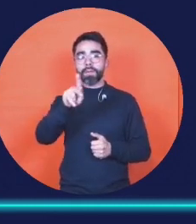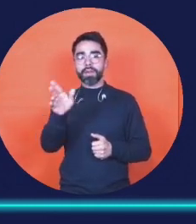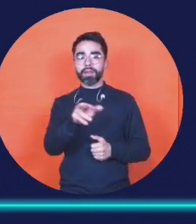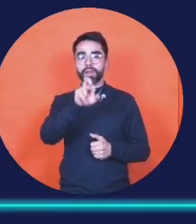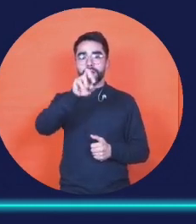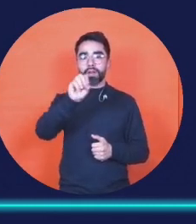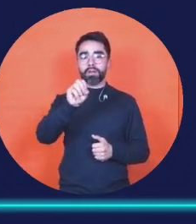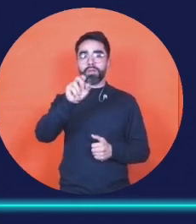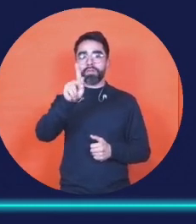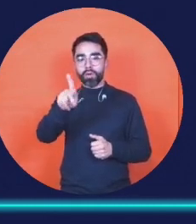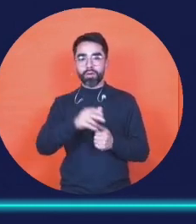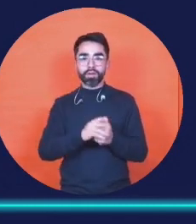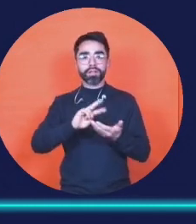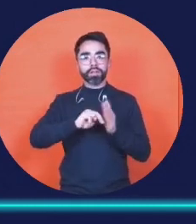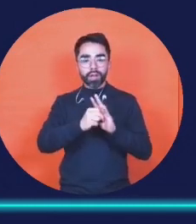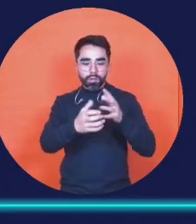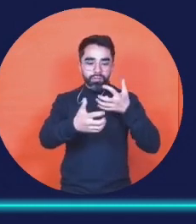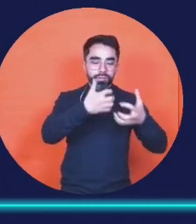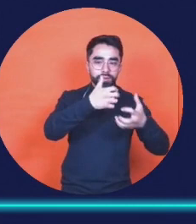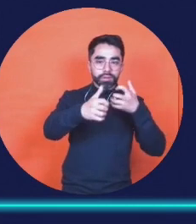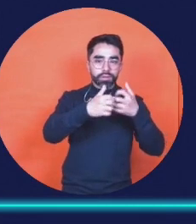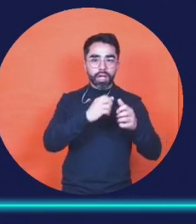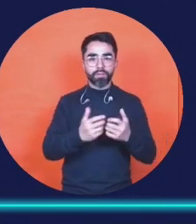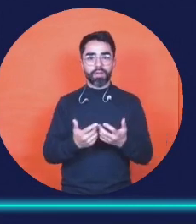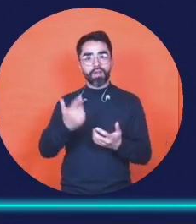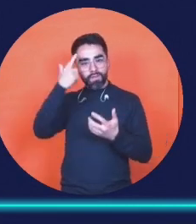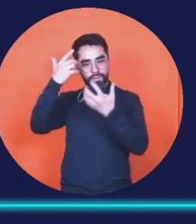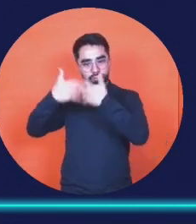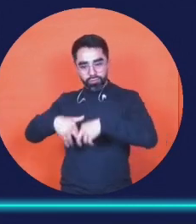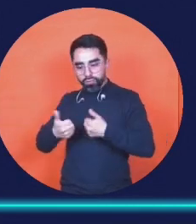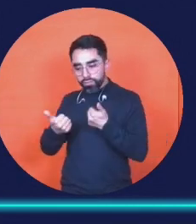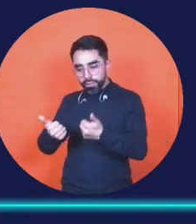fundacional que tenemos para hacer que las cosas pasen, para